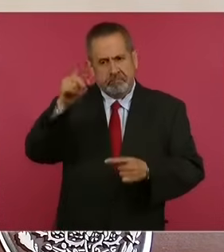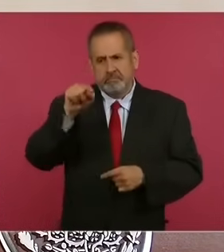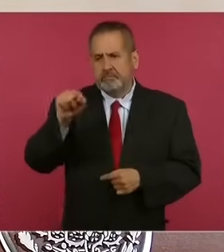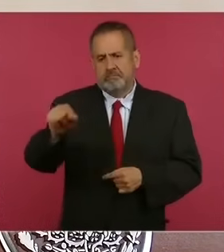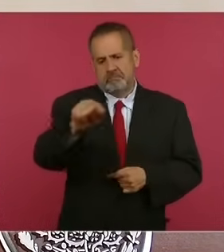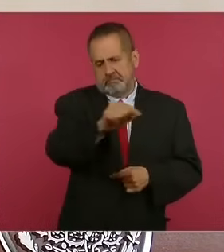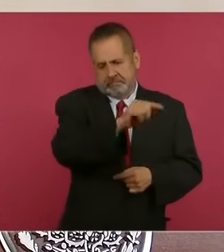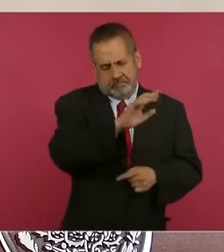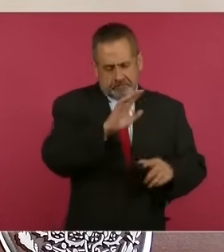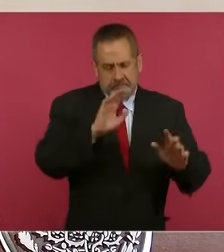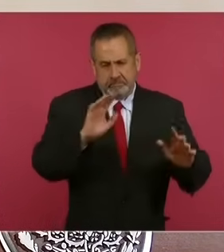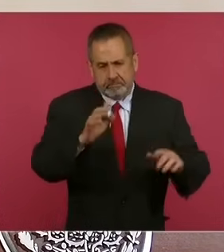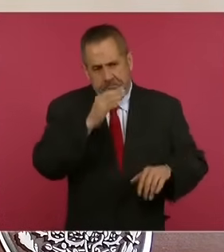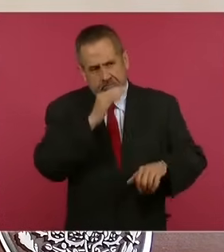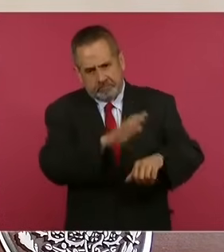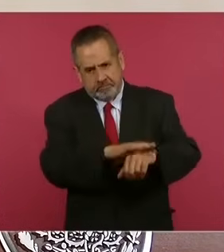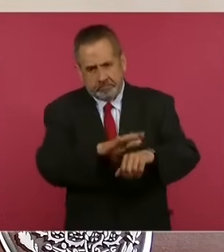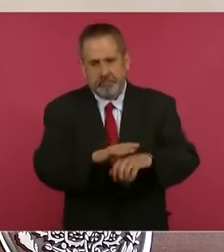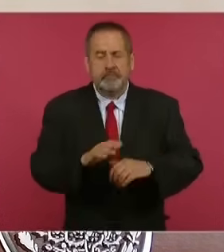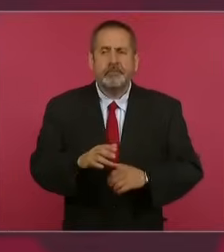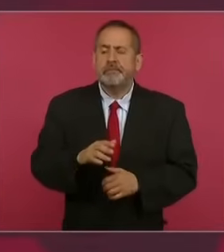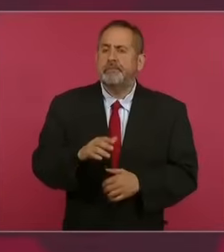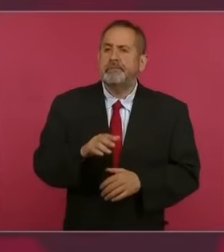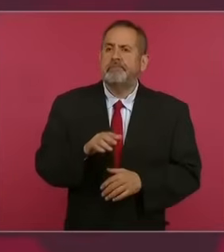de todo el sector